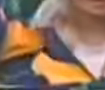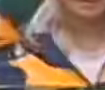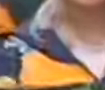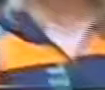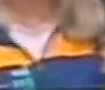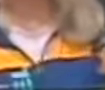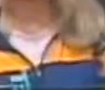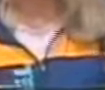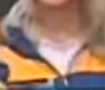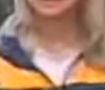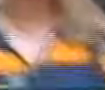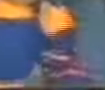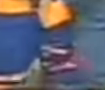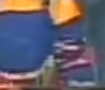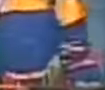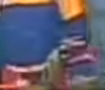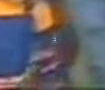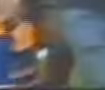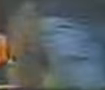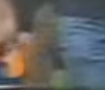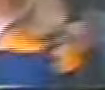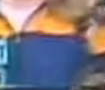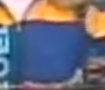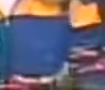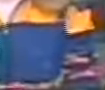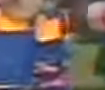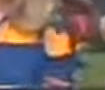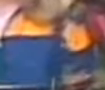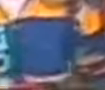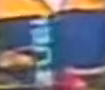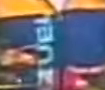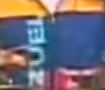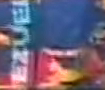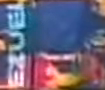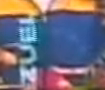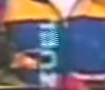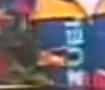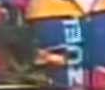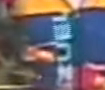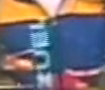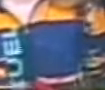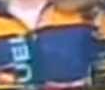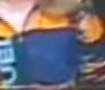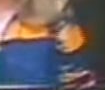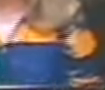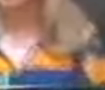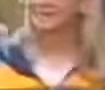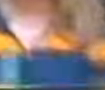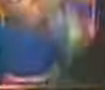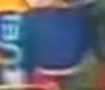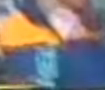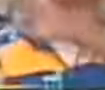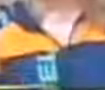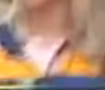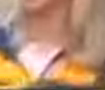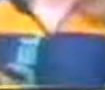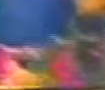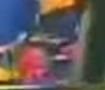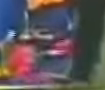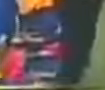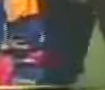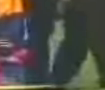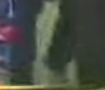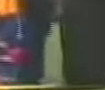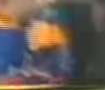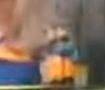hacia el año 2030 y más el programa de trabajo. Una gran experiencia y una buena expectativa,